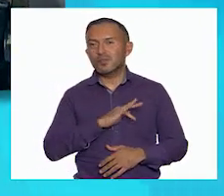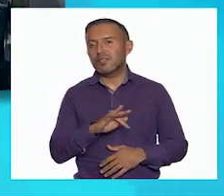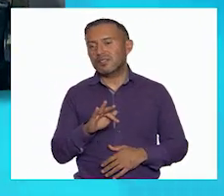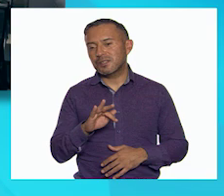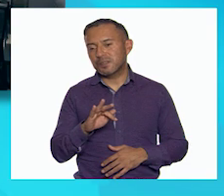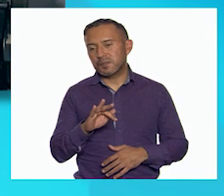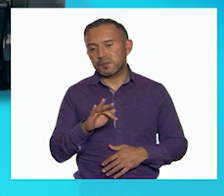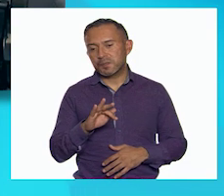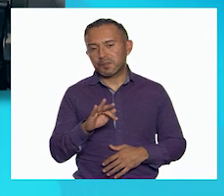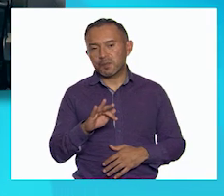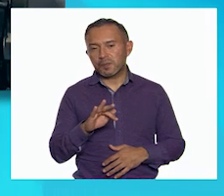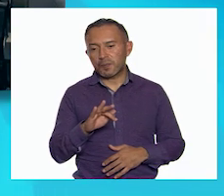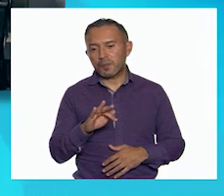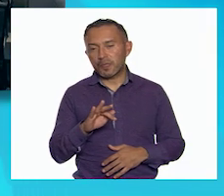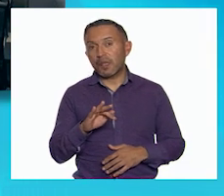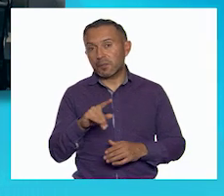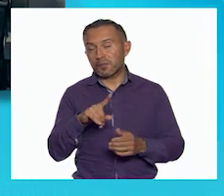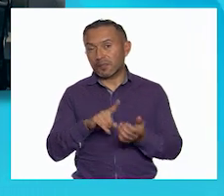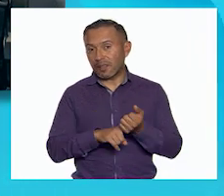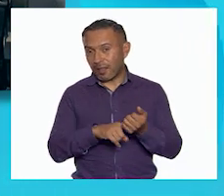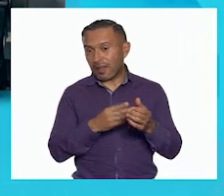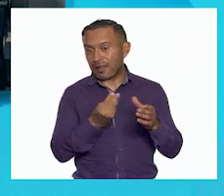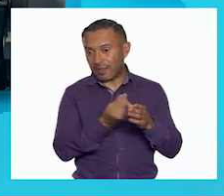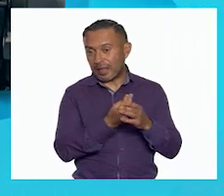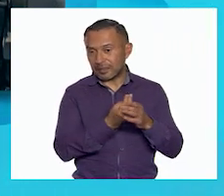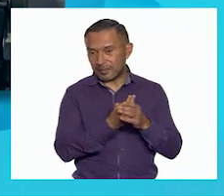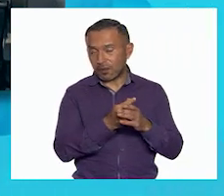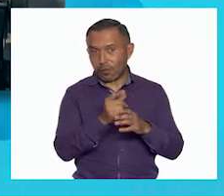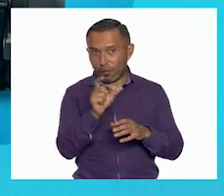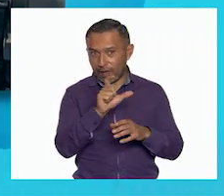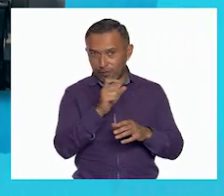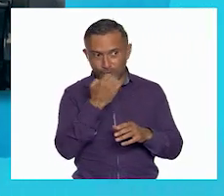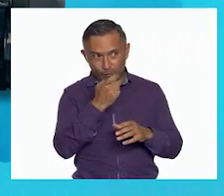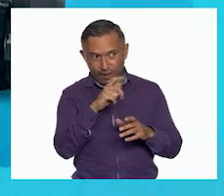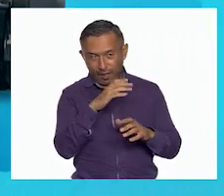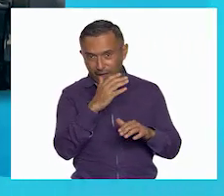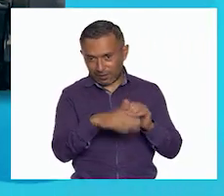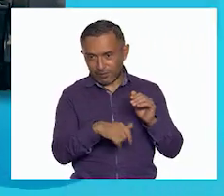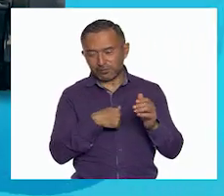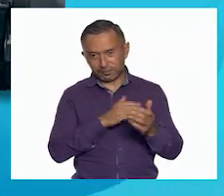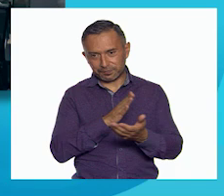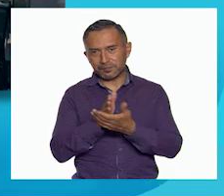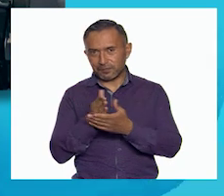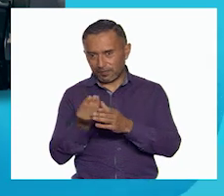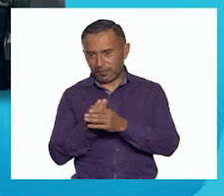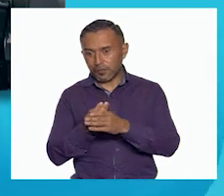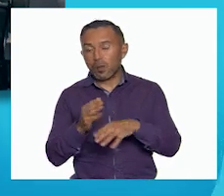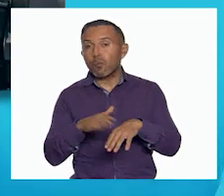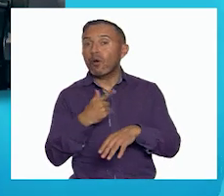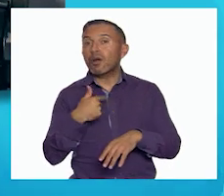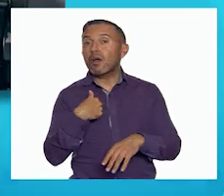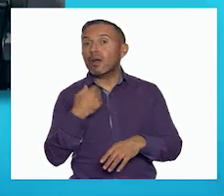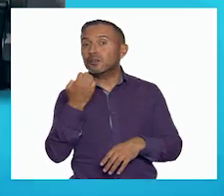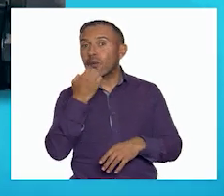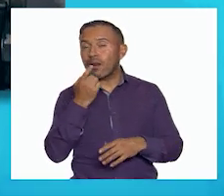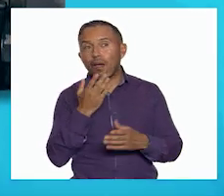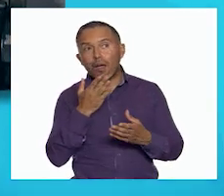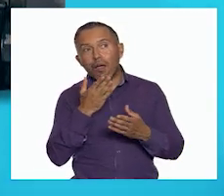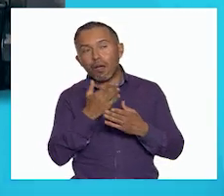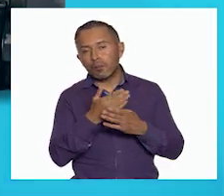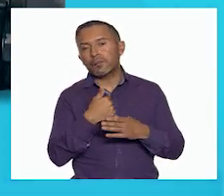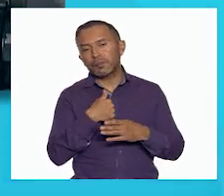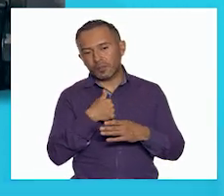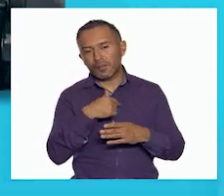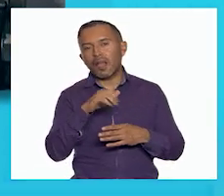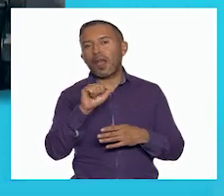entre las clases cuando iba a la escuela, porque la escuela a la que iba estaba cerca